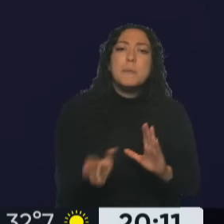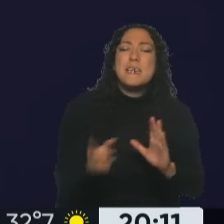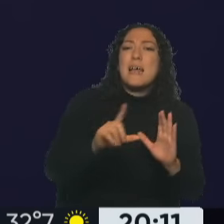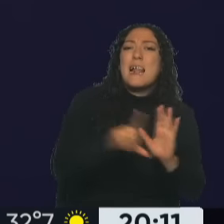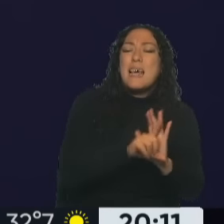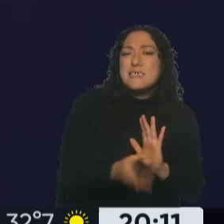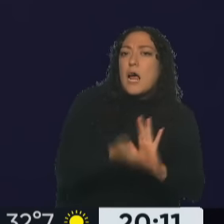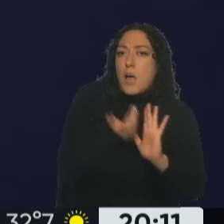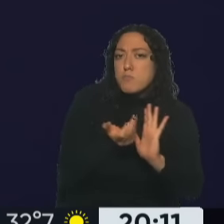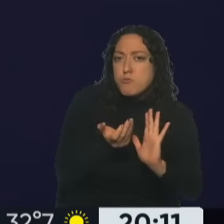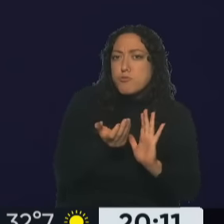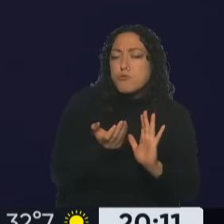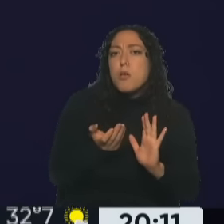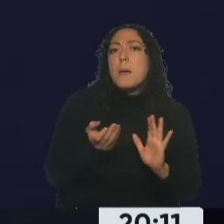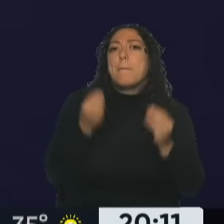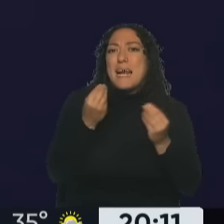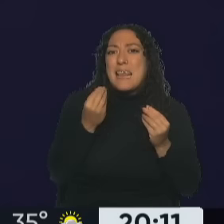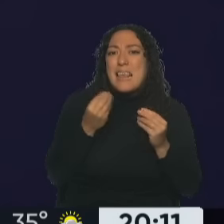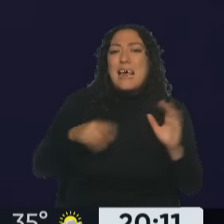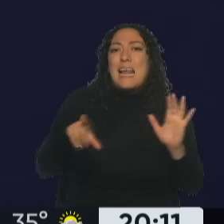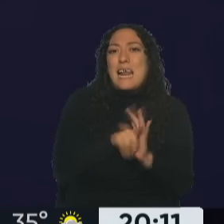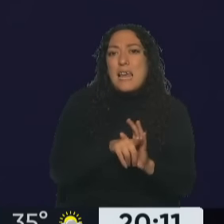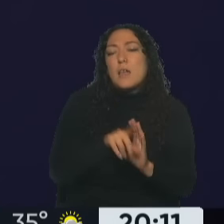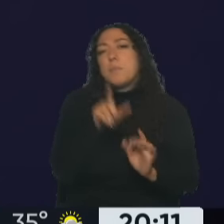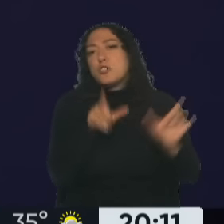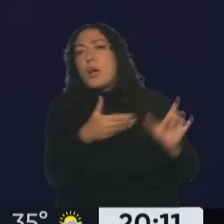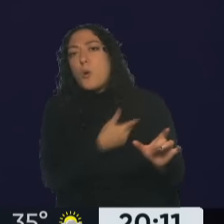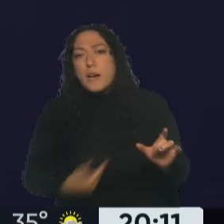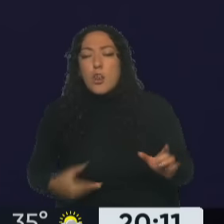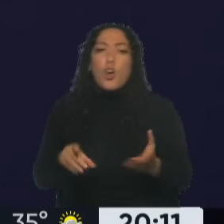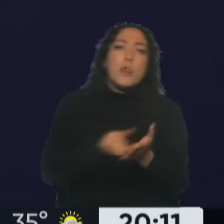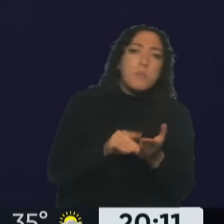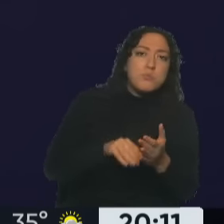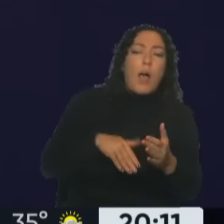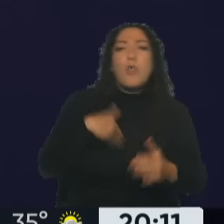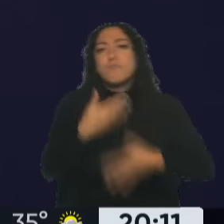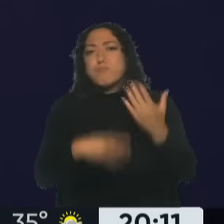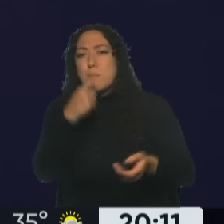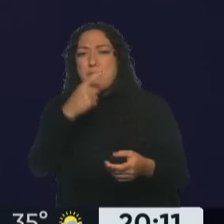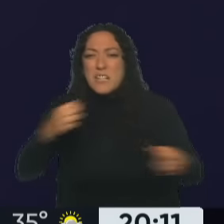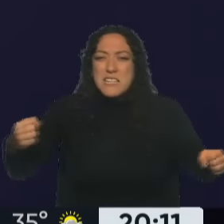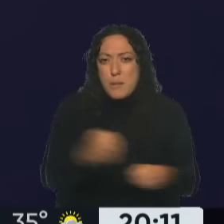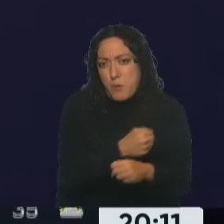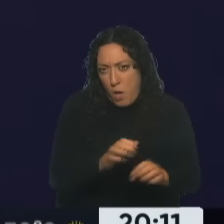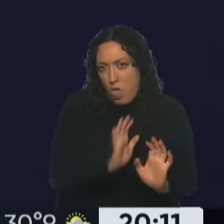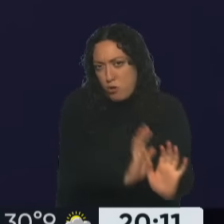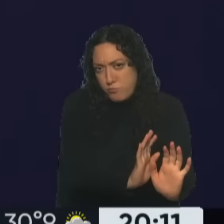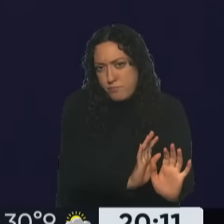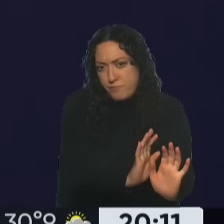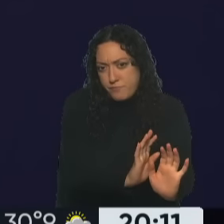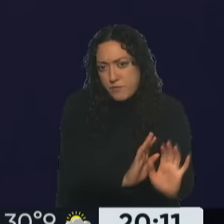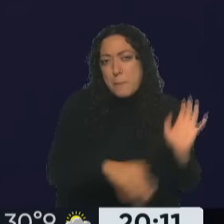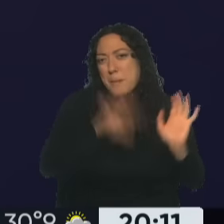es que es facilitarle a los gobernadores y a los legisladores la aprobación de la parte